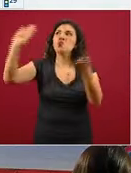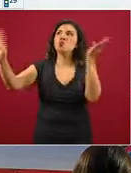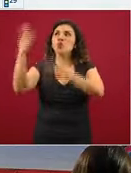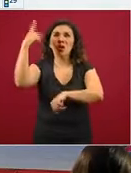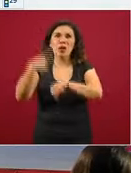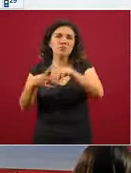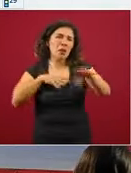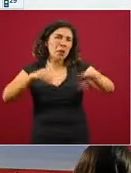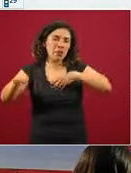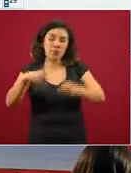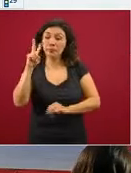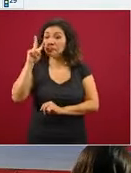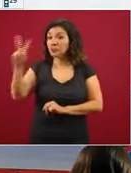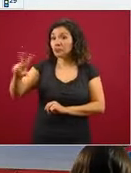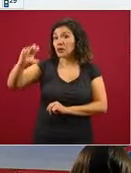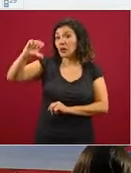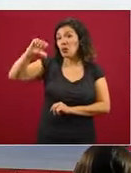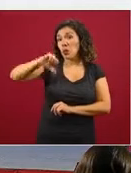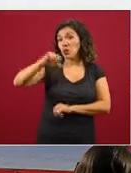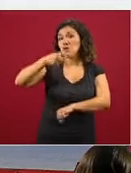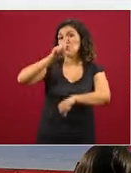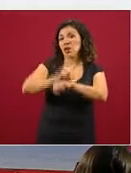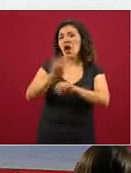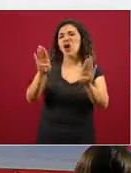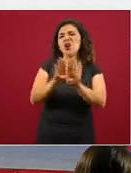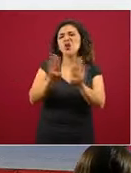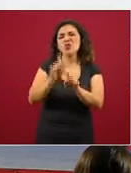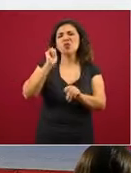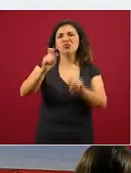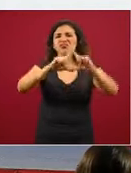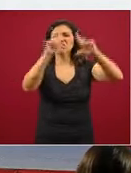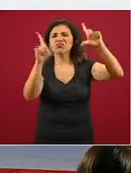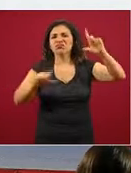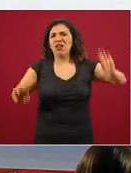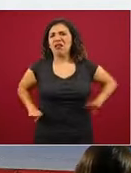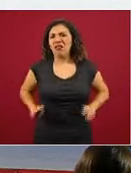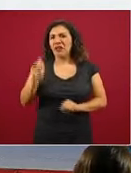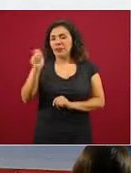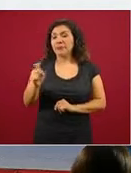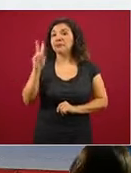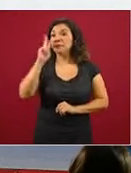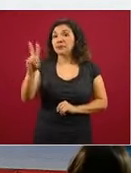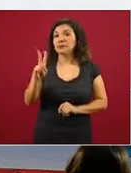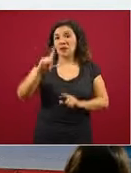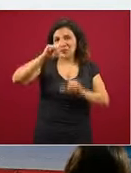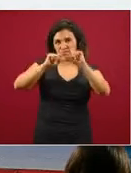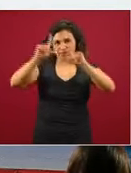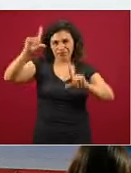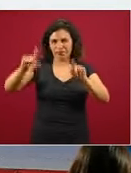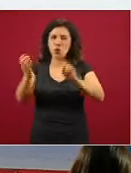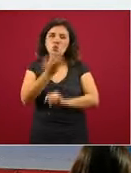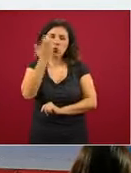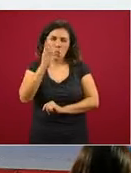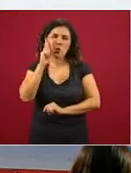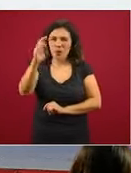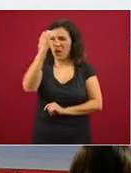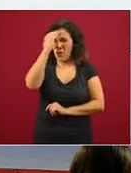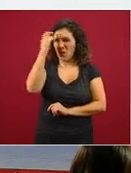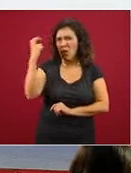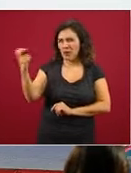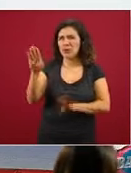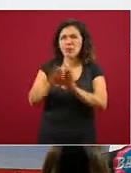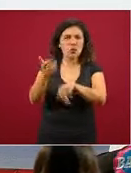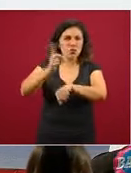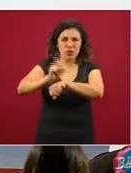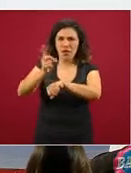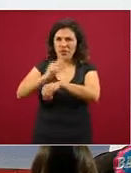mundial. Veamos la actualización del escenario nacional. Aquí tenemos nuestro gráfico ya acostumbrado y conocido de todos